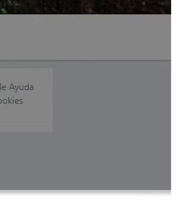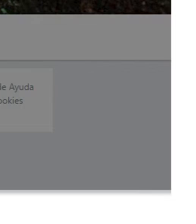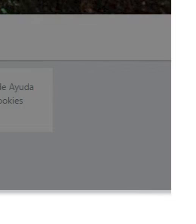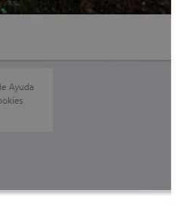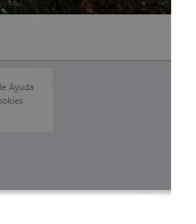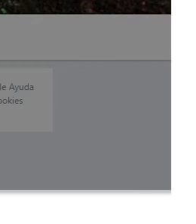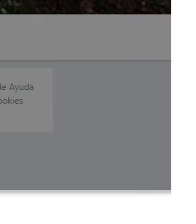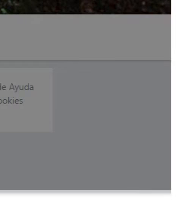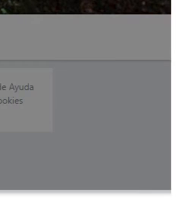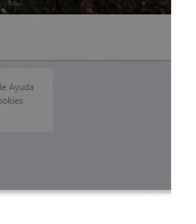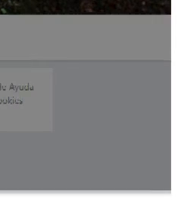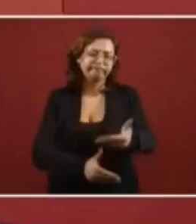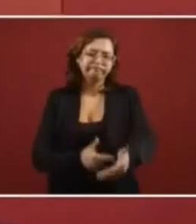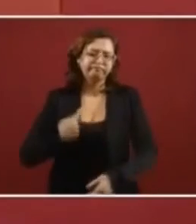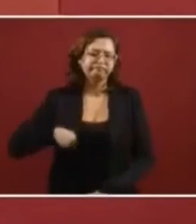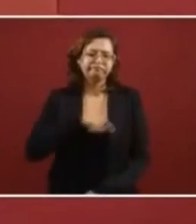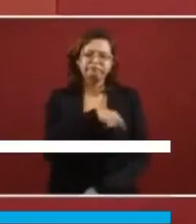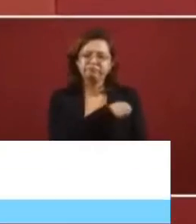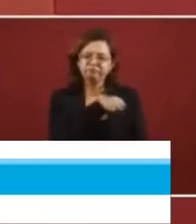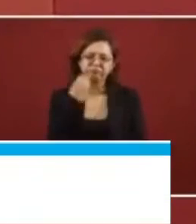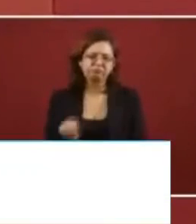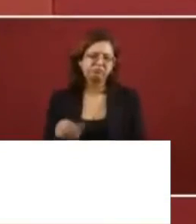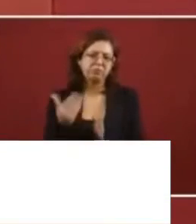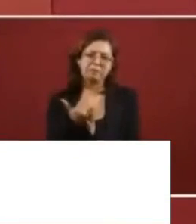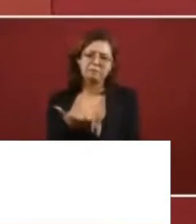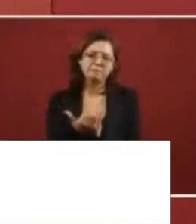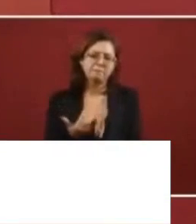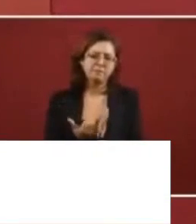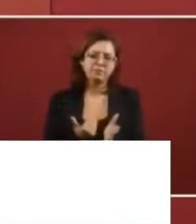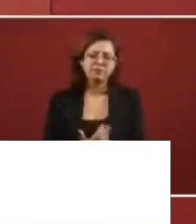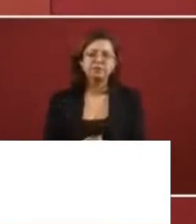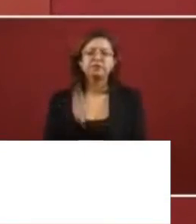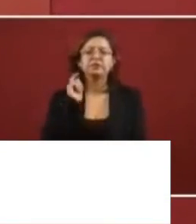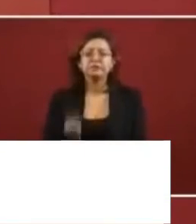trump a sin embargo le aclaró que las instituciones competentes mexicanas actúan para sus noticias